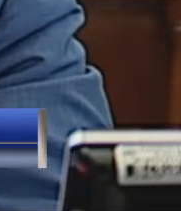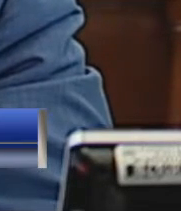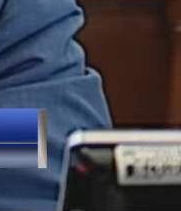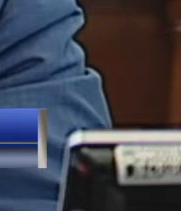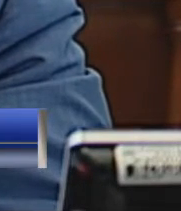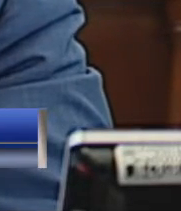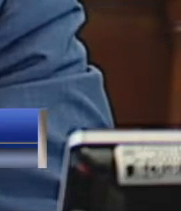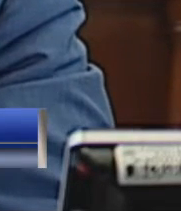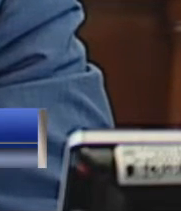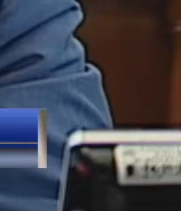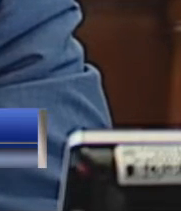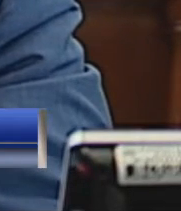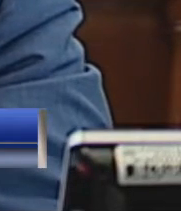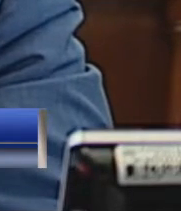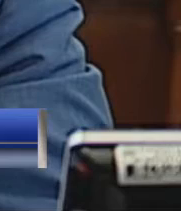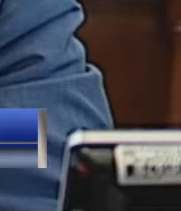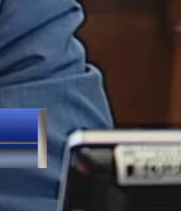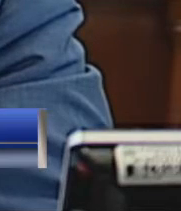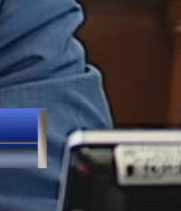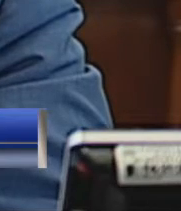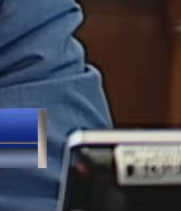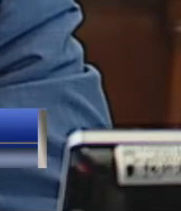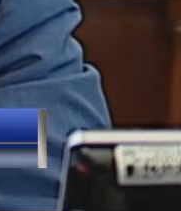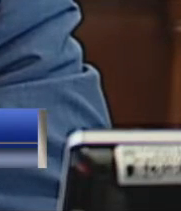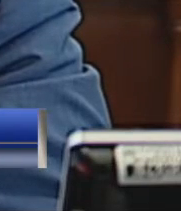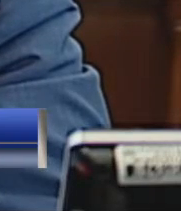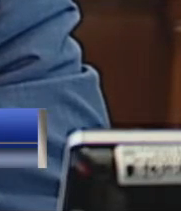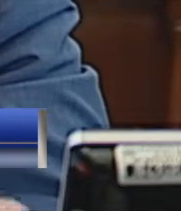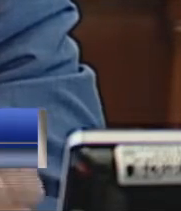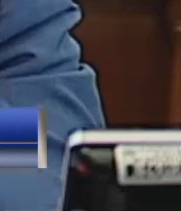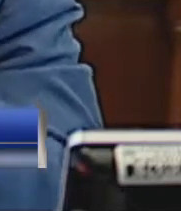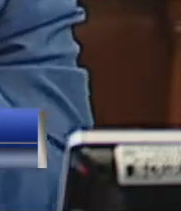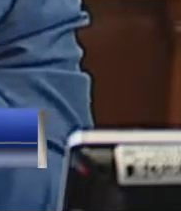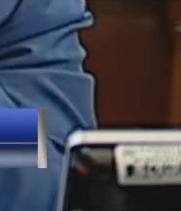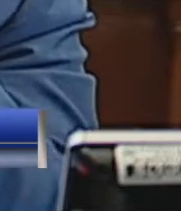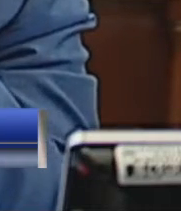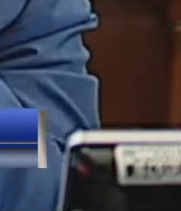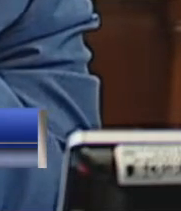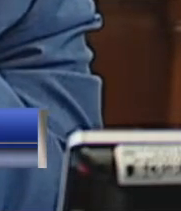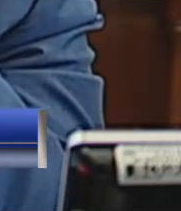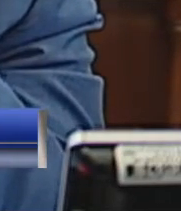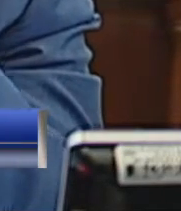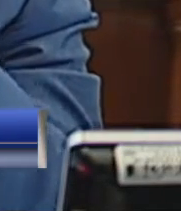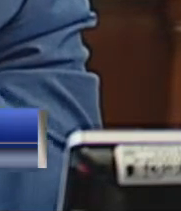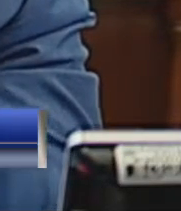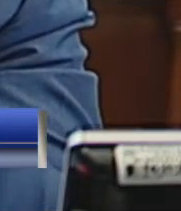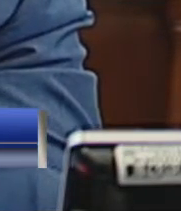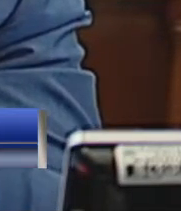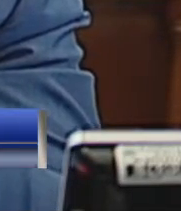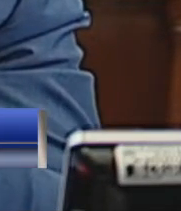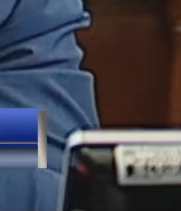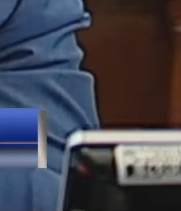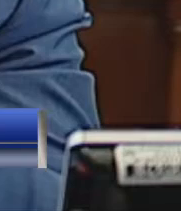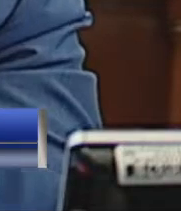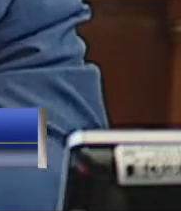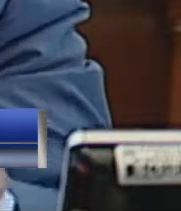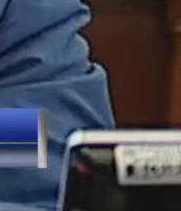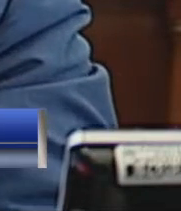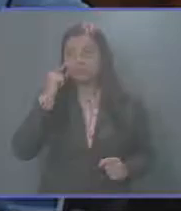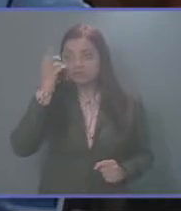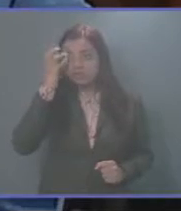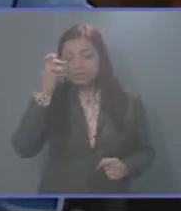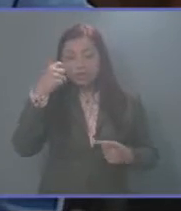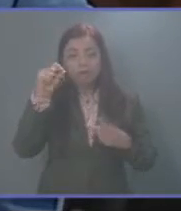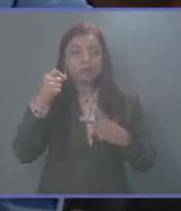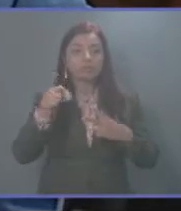132-6-2018-2, que contiene nota del presidente de la República devolviendo observado el